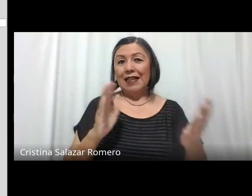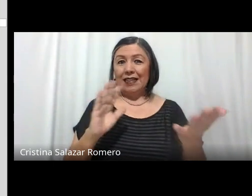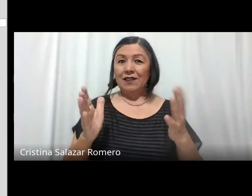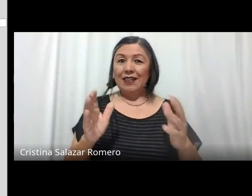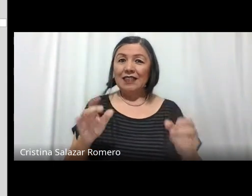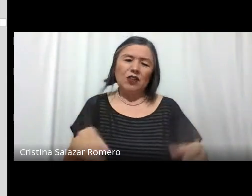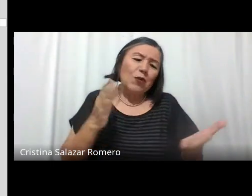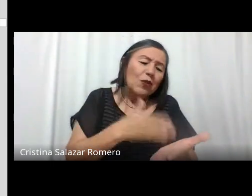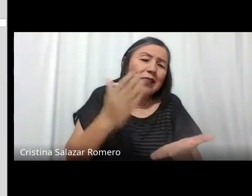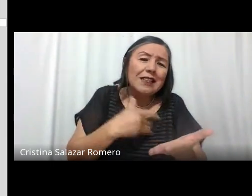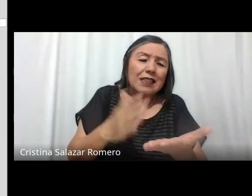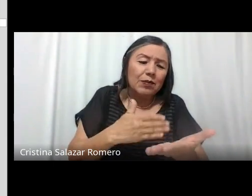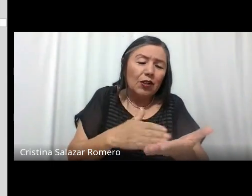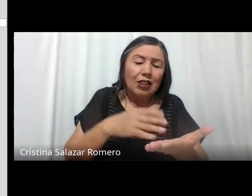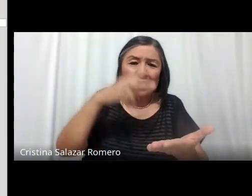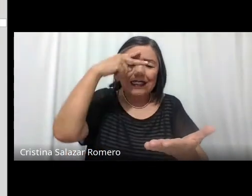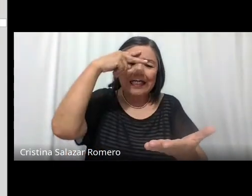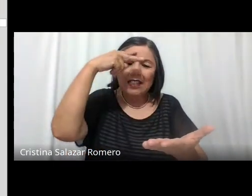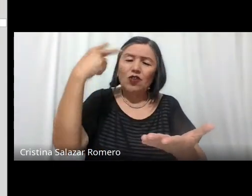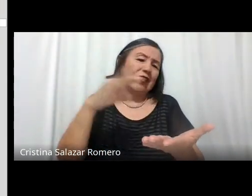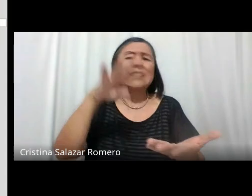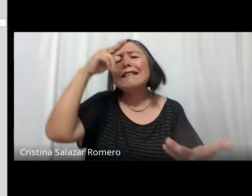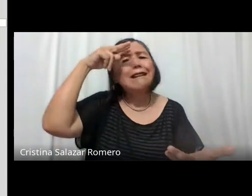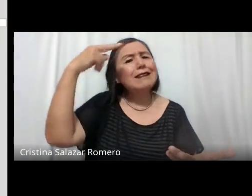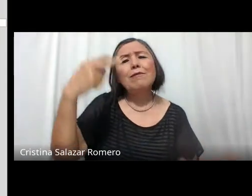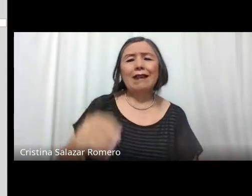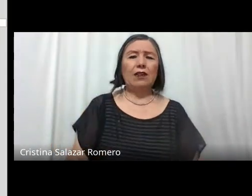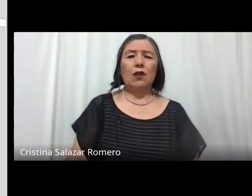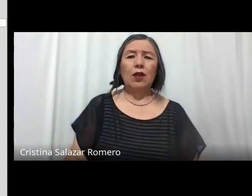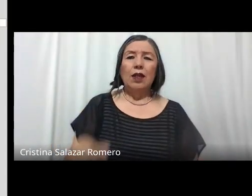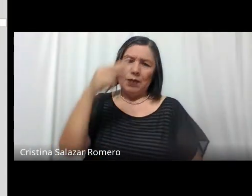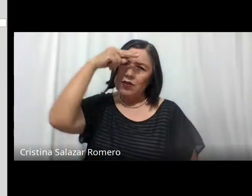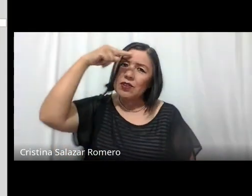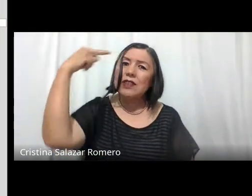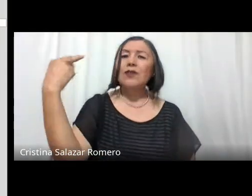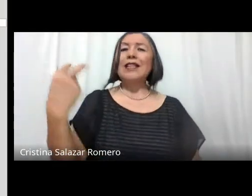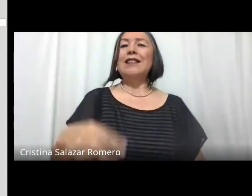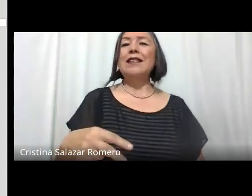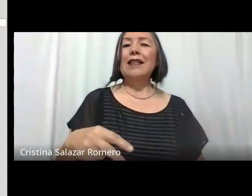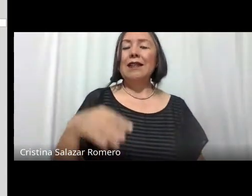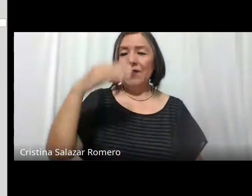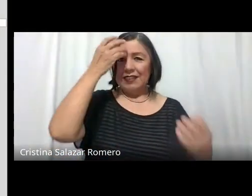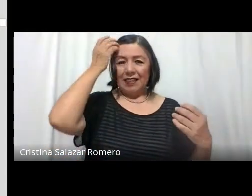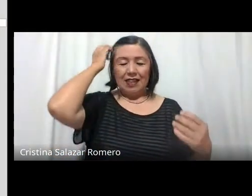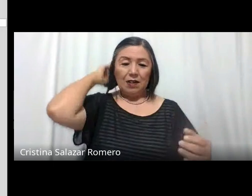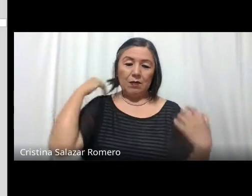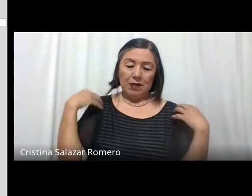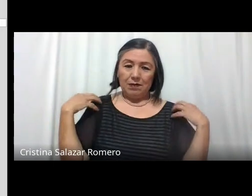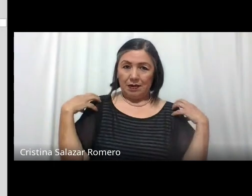hace la diferencia. Yo puedo ver en el libro la seña y digo, no, es que esa seña es de México, pero si yo ya hice,